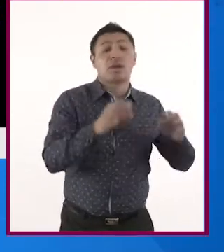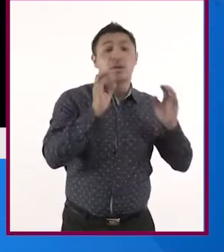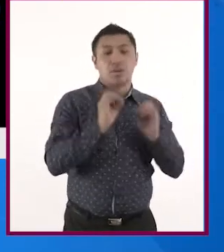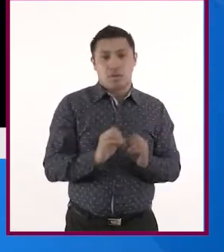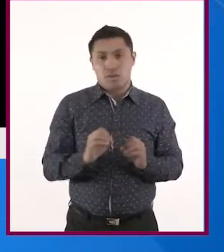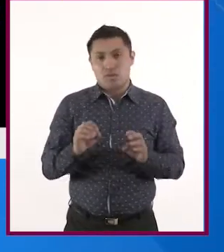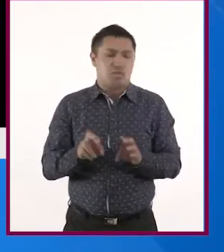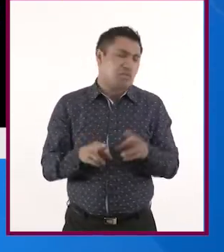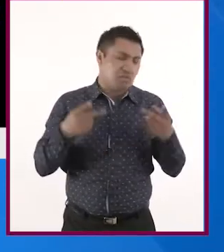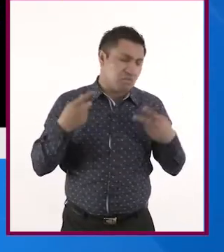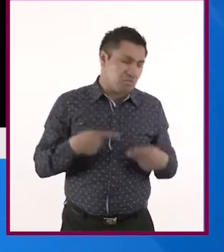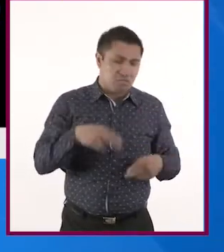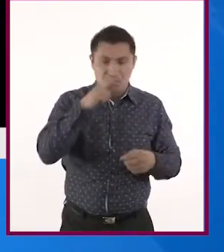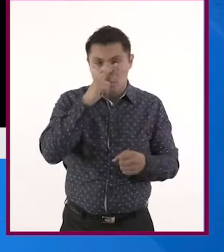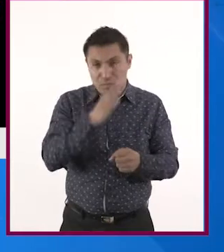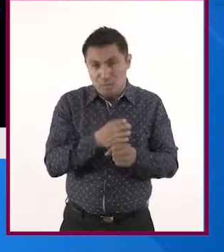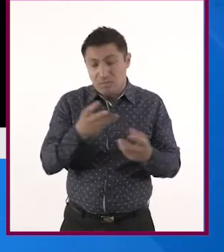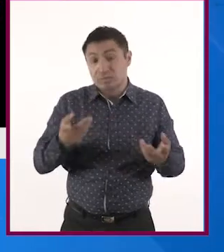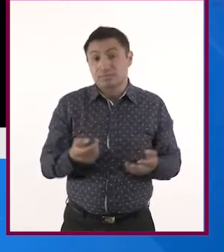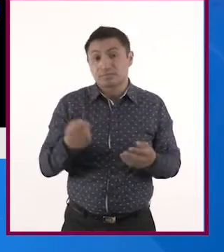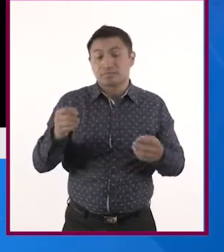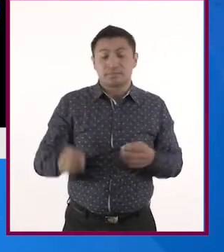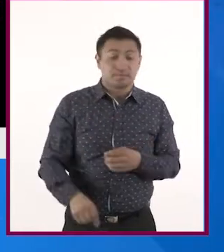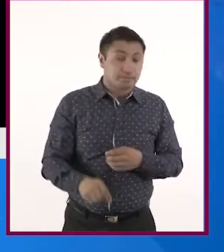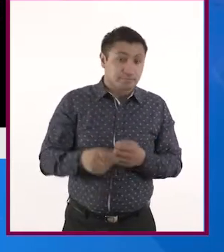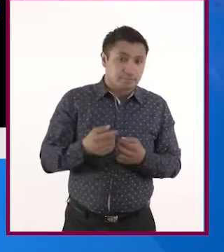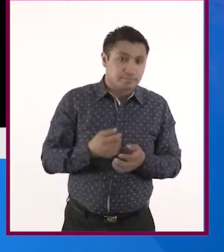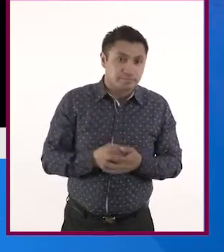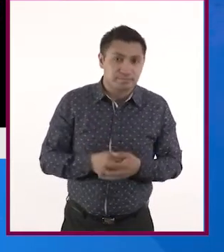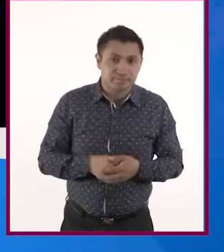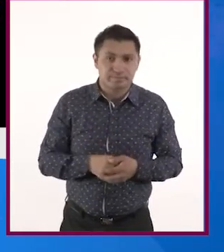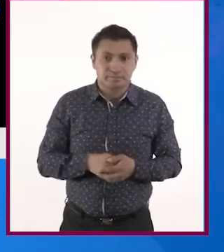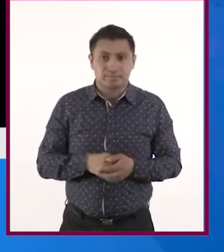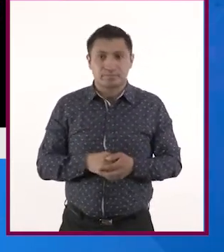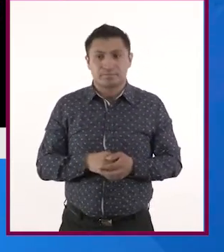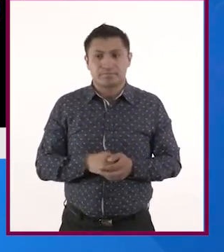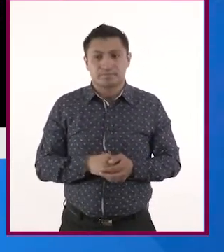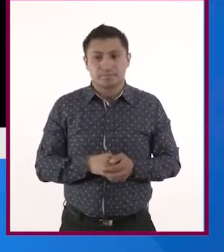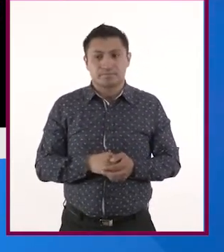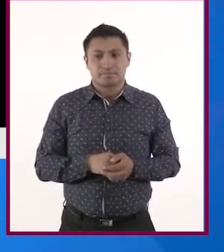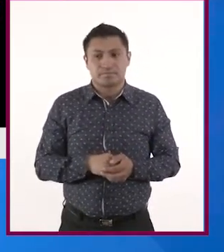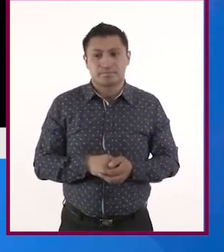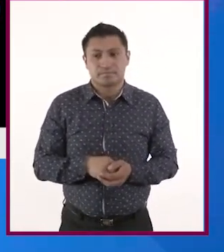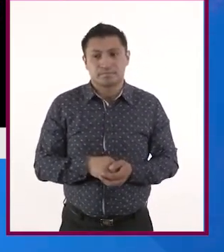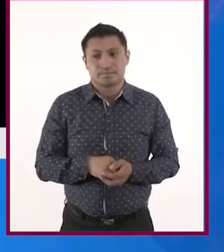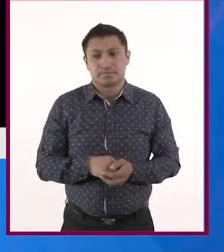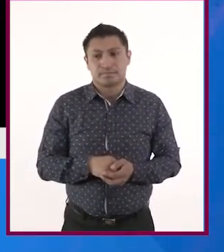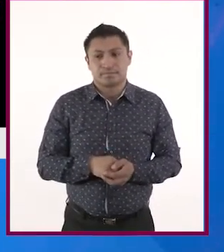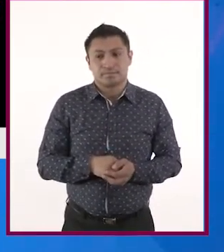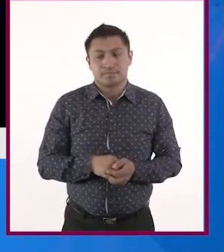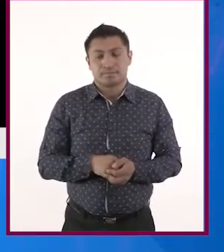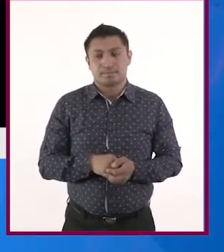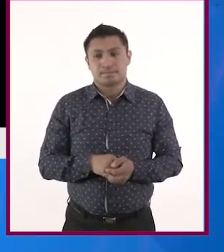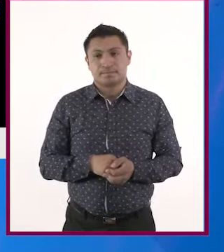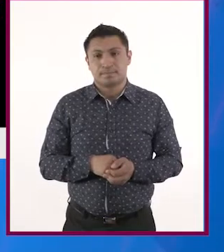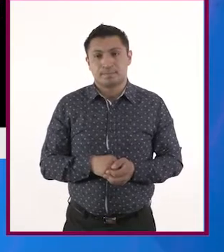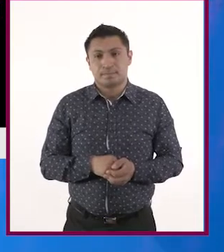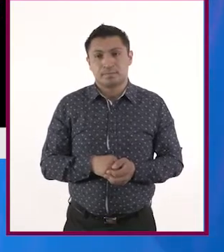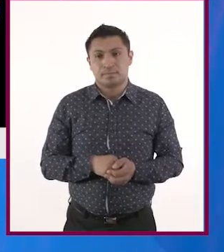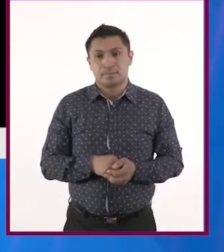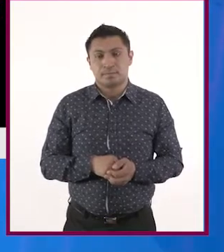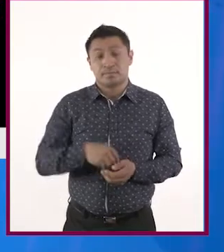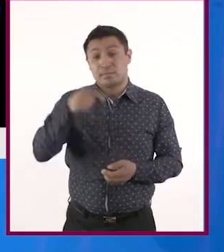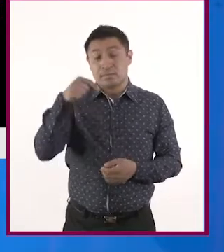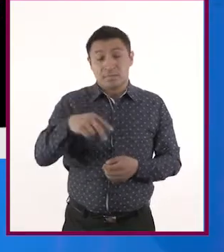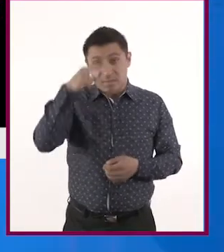específicamente concesionarios. Las principales causas por las cuales el acceso al agua en nuestro país no